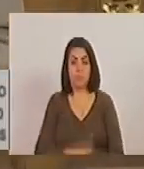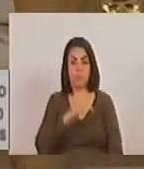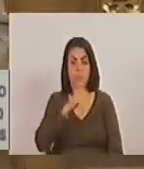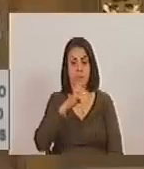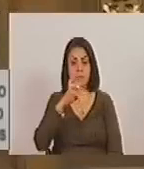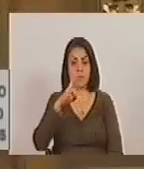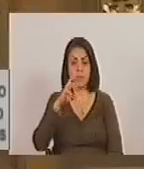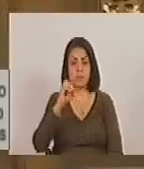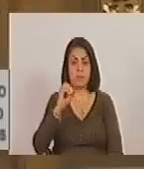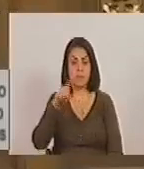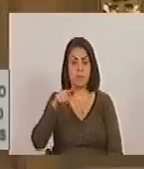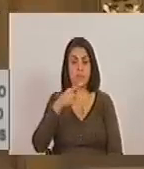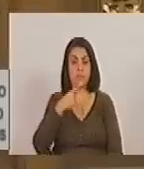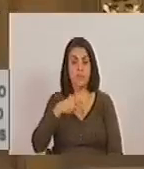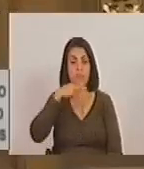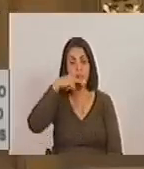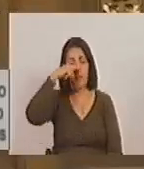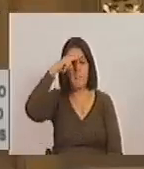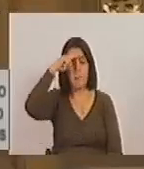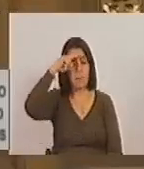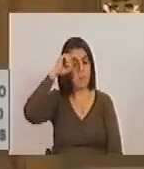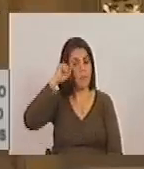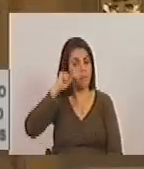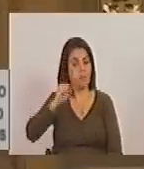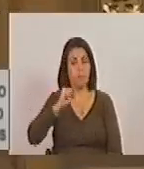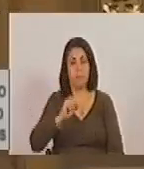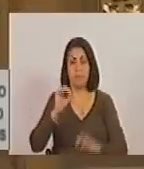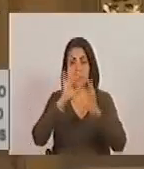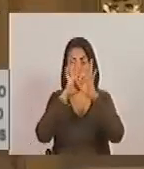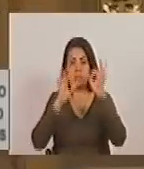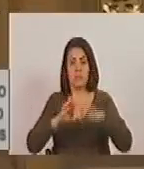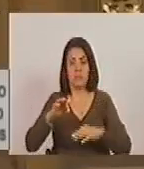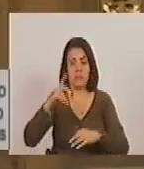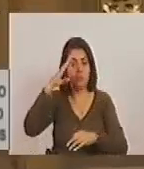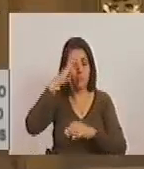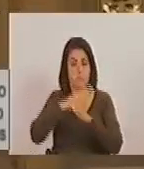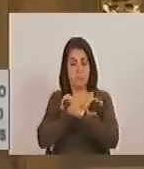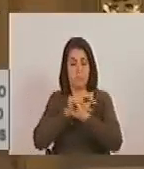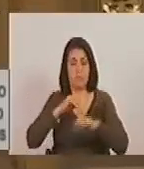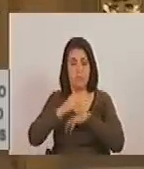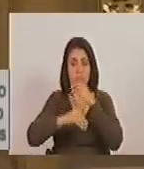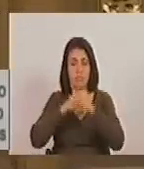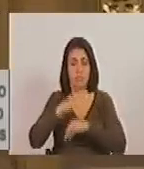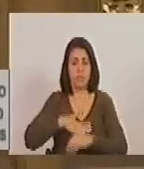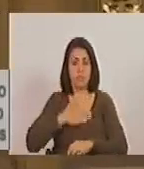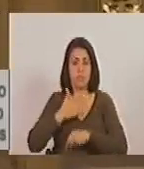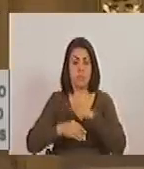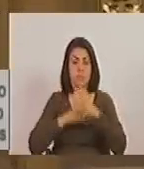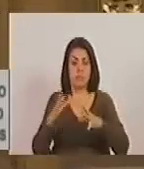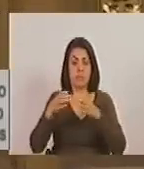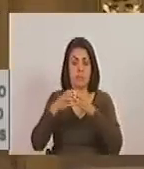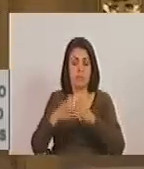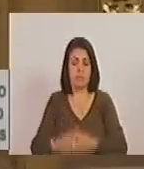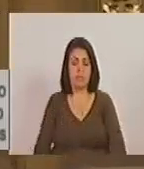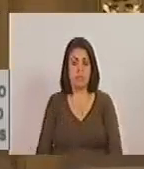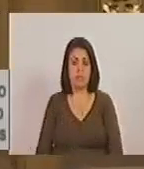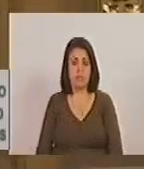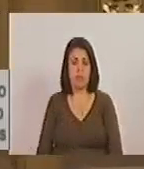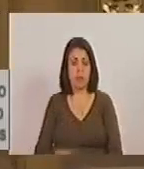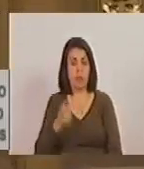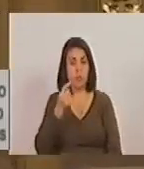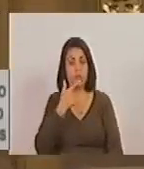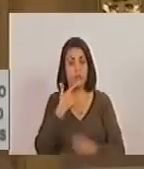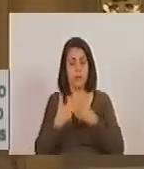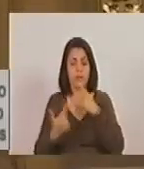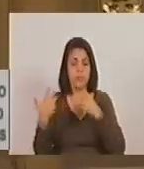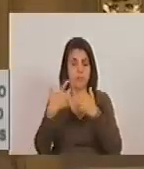Lucas Urribarri, que es el padre de la estrategia militar que hizo posible esa confrontación. Poco se habla